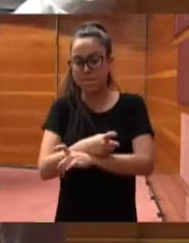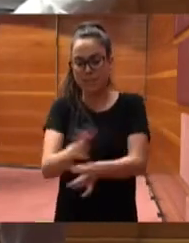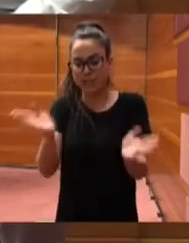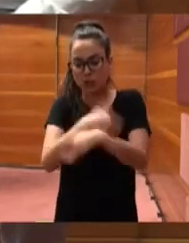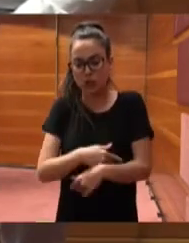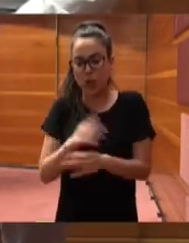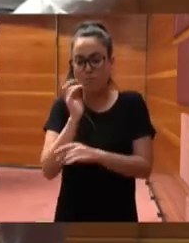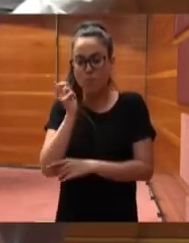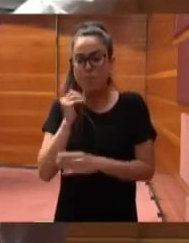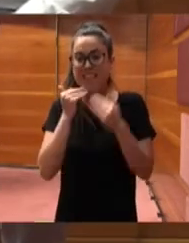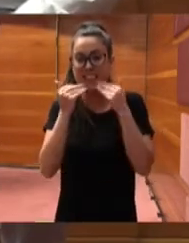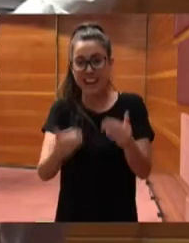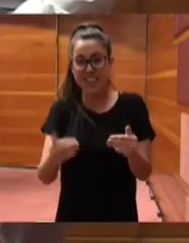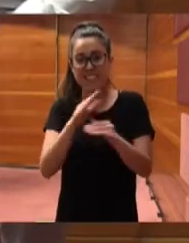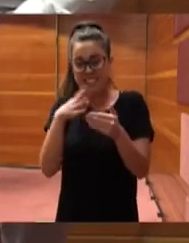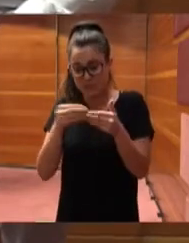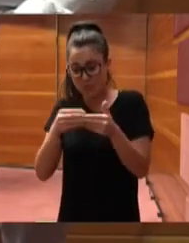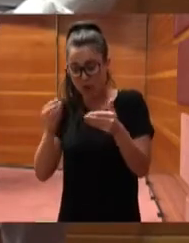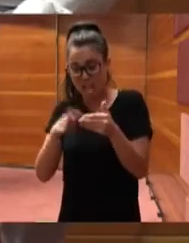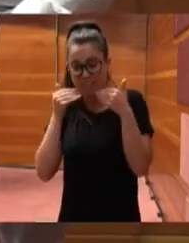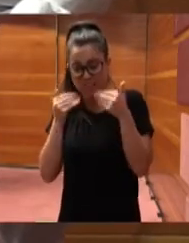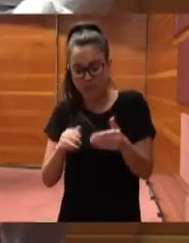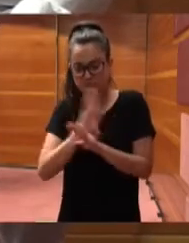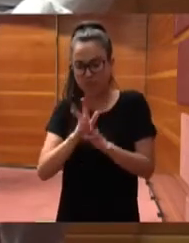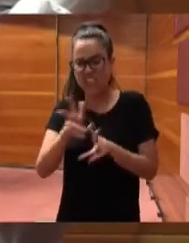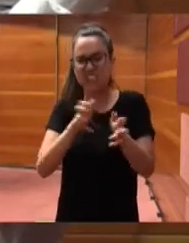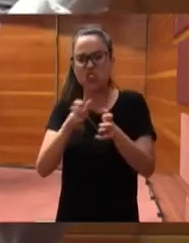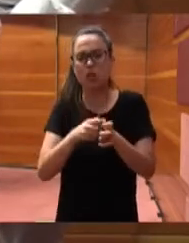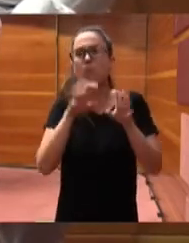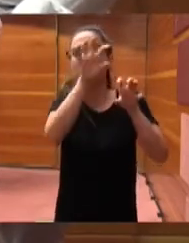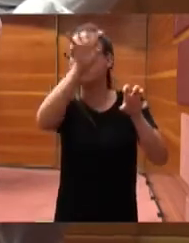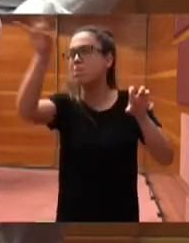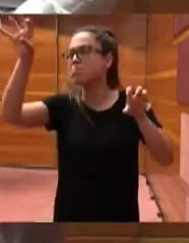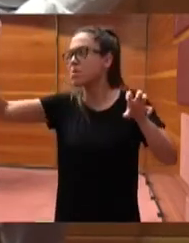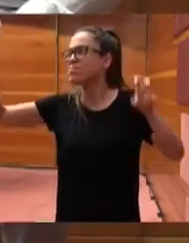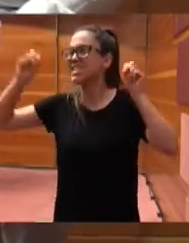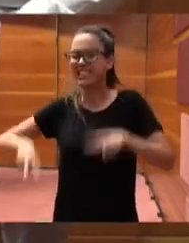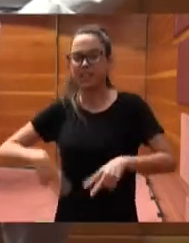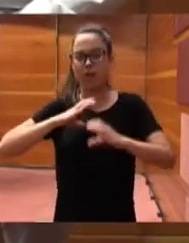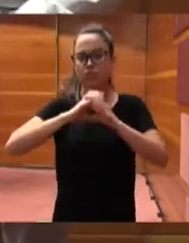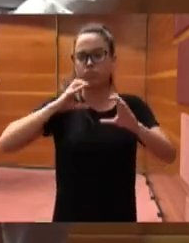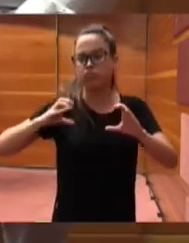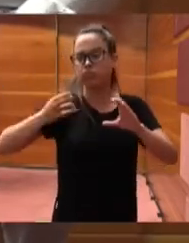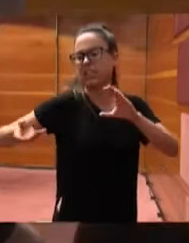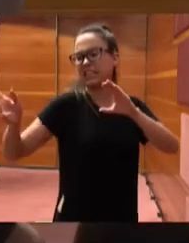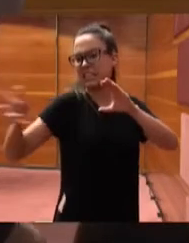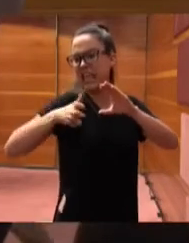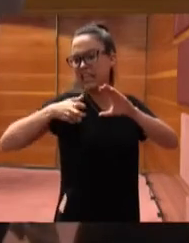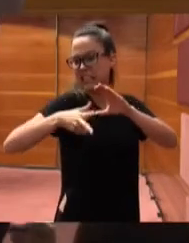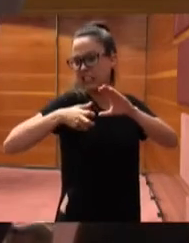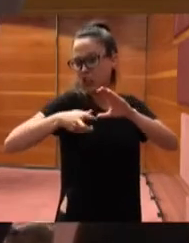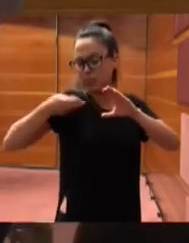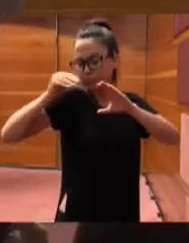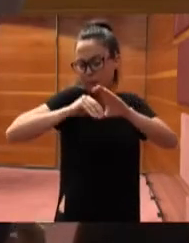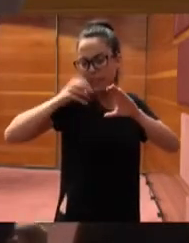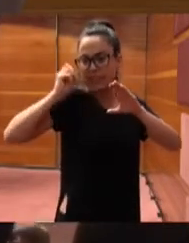sin invertir en nada, o sea, sin poner sensores en sitios ni a los conductores tal, ni nada, nada, sino con los propios usuarios mapearon